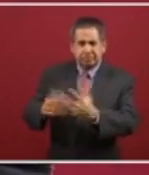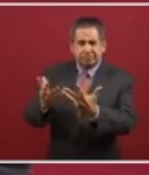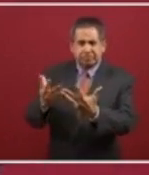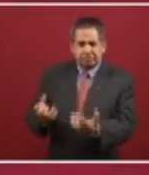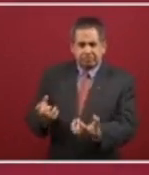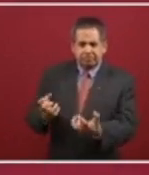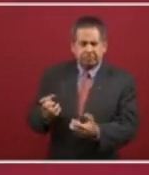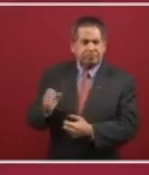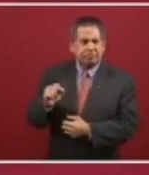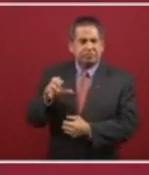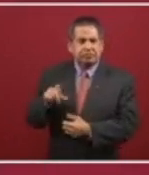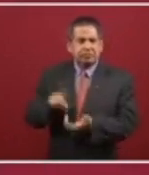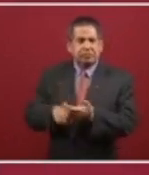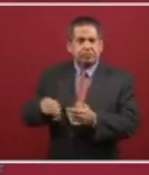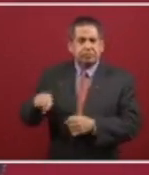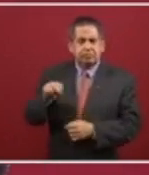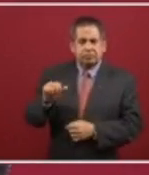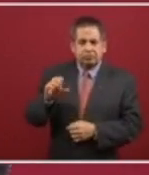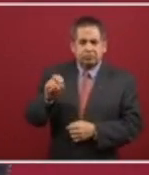Nabor Carrillo.